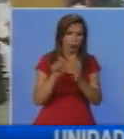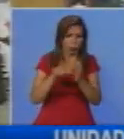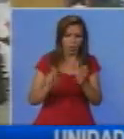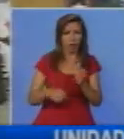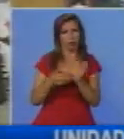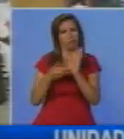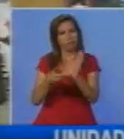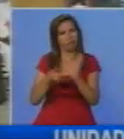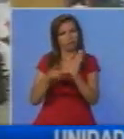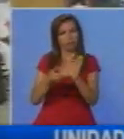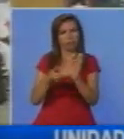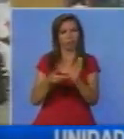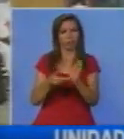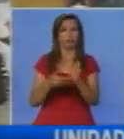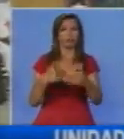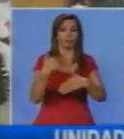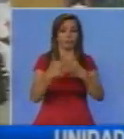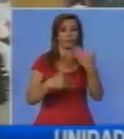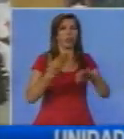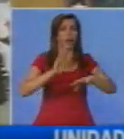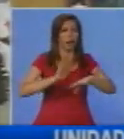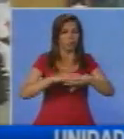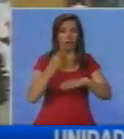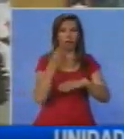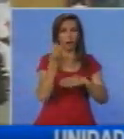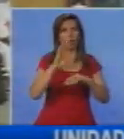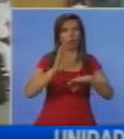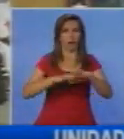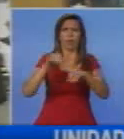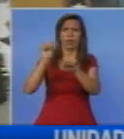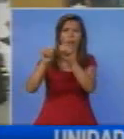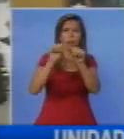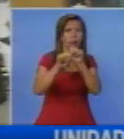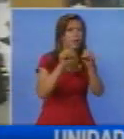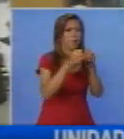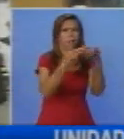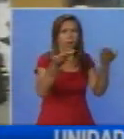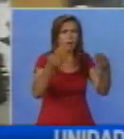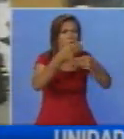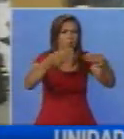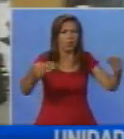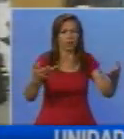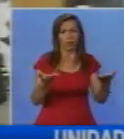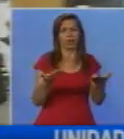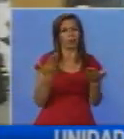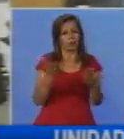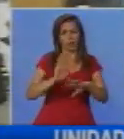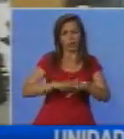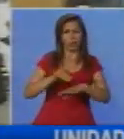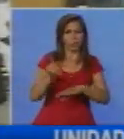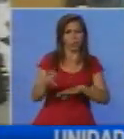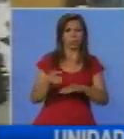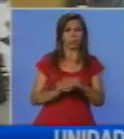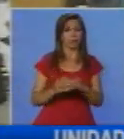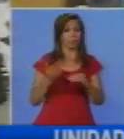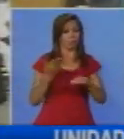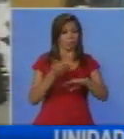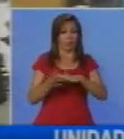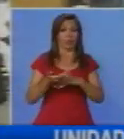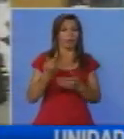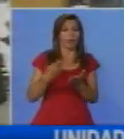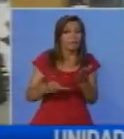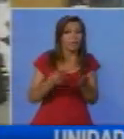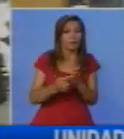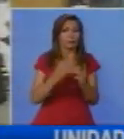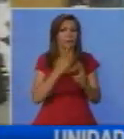desde el tema por el cual se los inculpa a los 53 detenidos. Estaremos pendientes para informarles en las siguientes emisiones respecto de lo